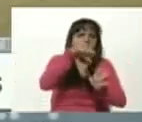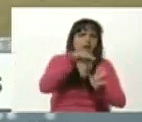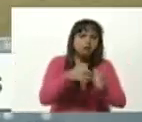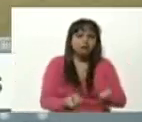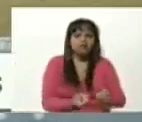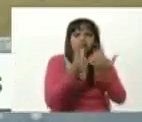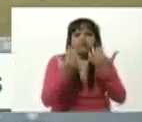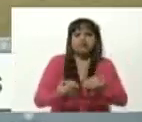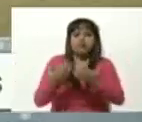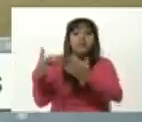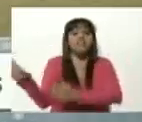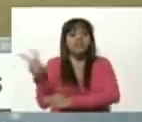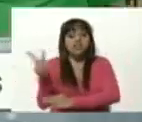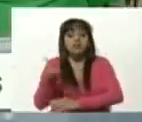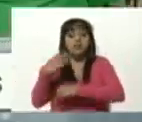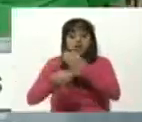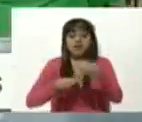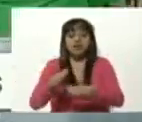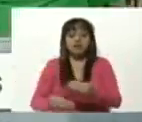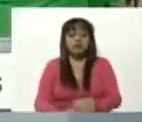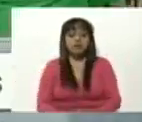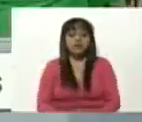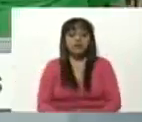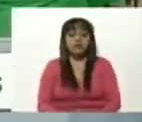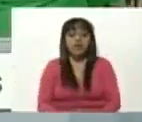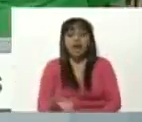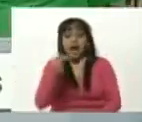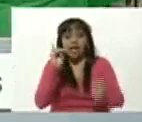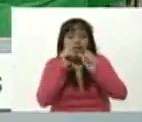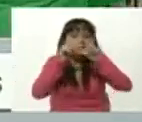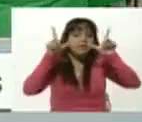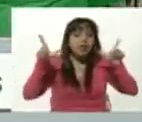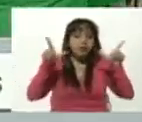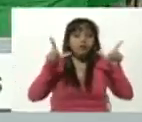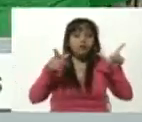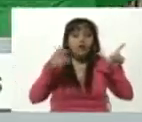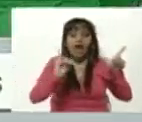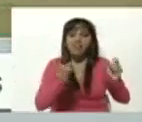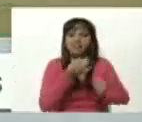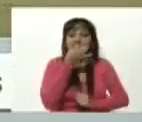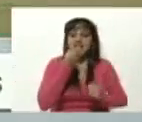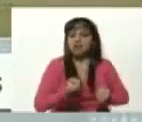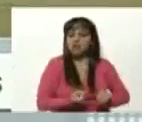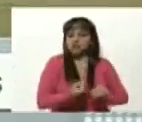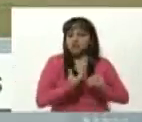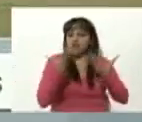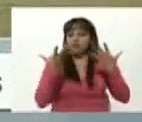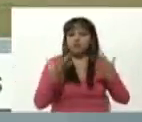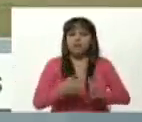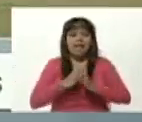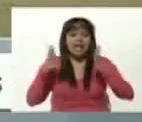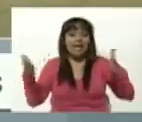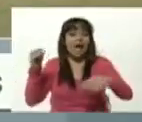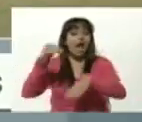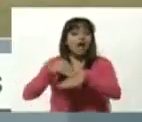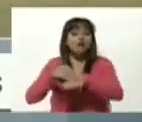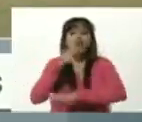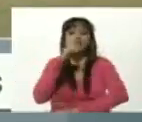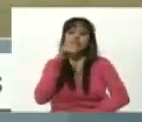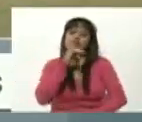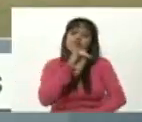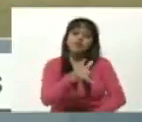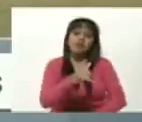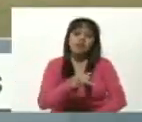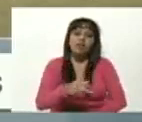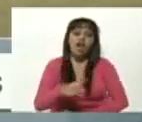produciendo. La Venezuela productiva ha despertado, está reverdeciendo, y es el gran anuncio, la buena noticia, la